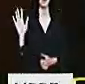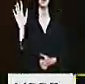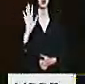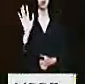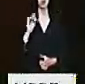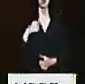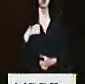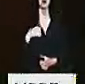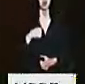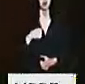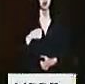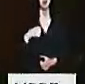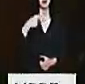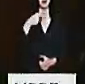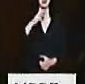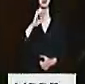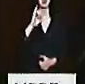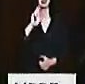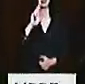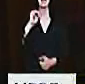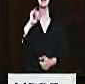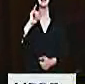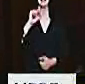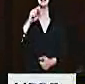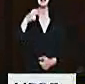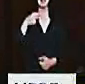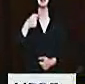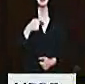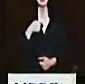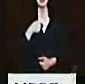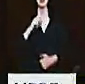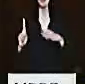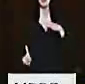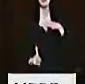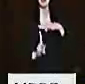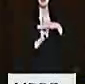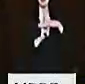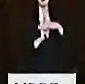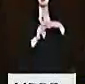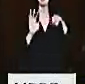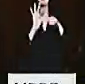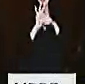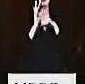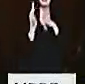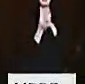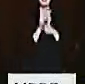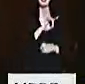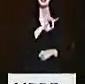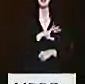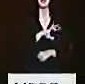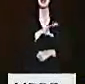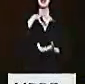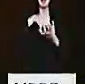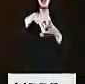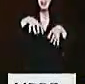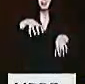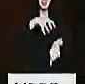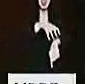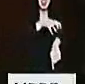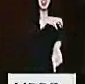Hola, soy Heinrich von Baer, past president y fundador de la Fundación Chile